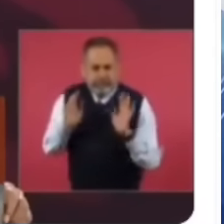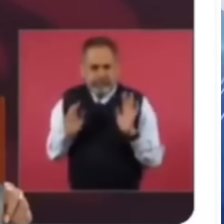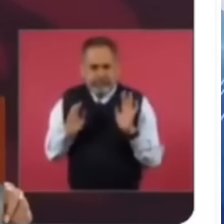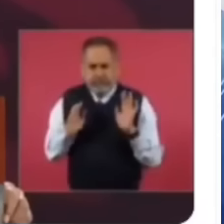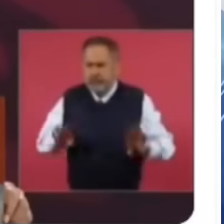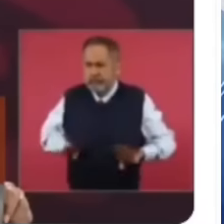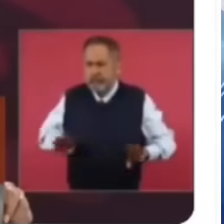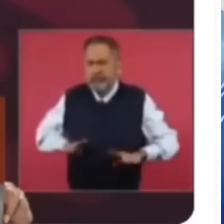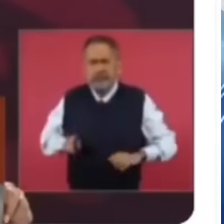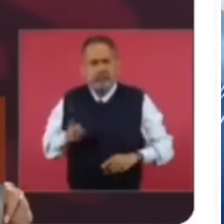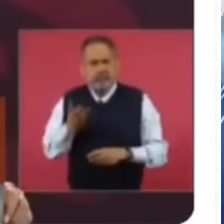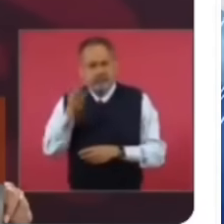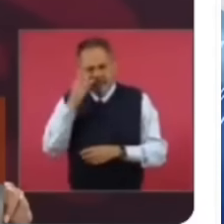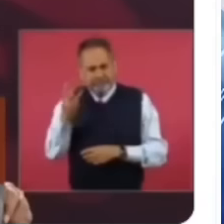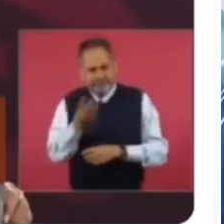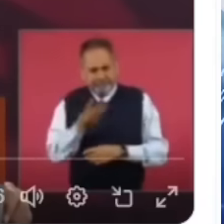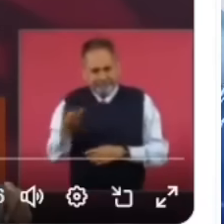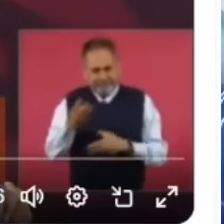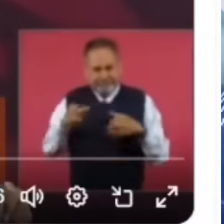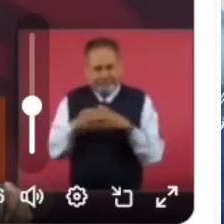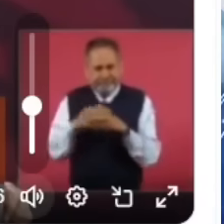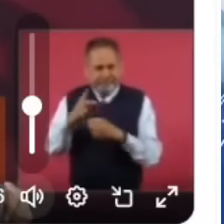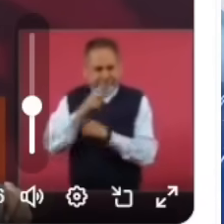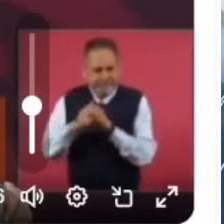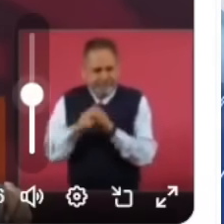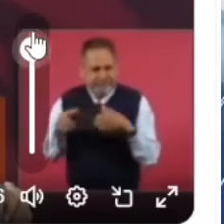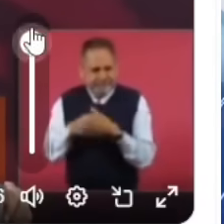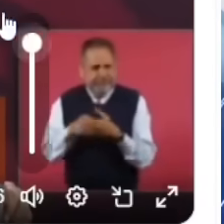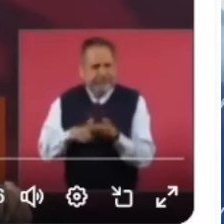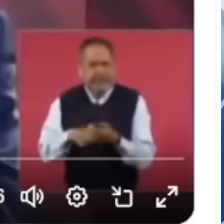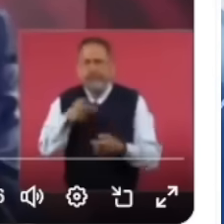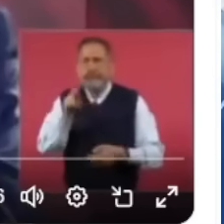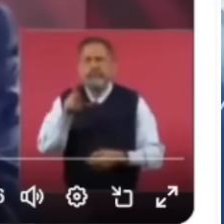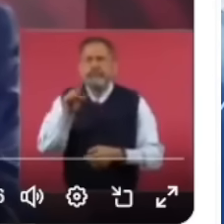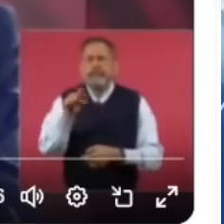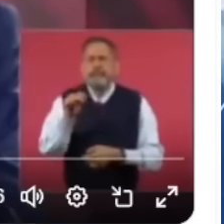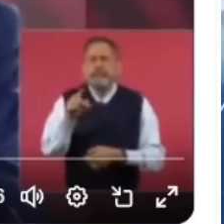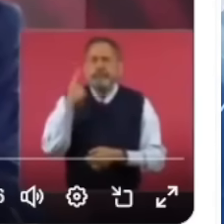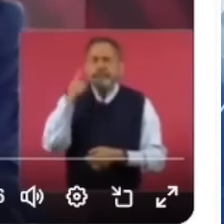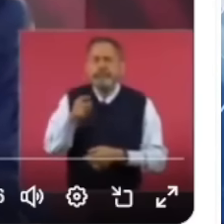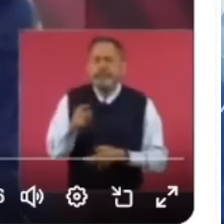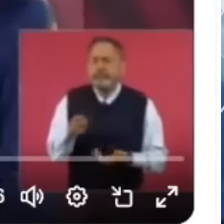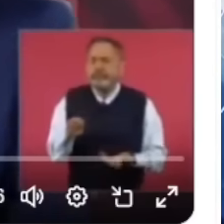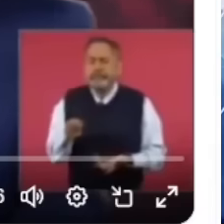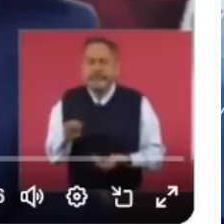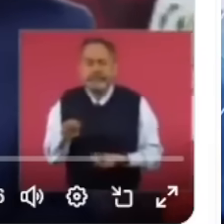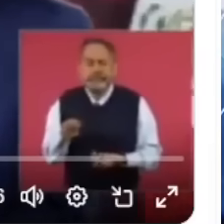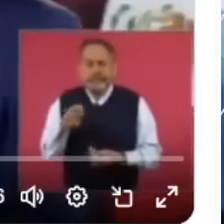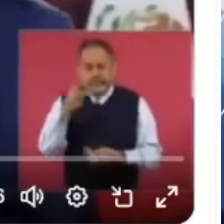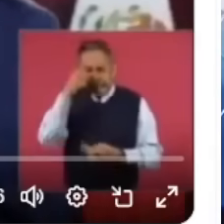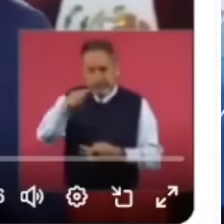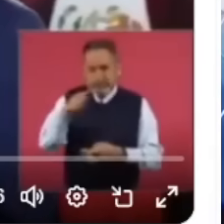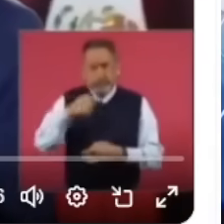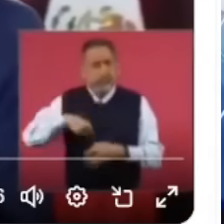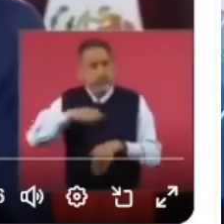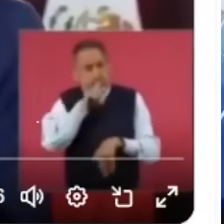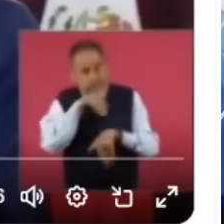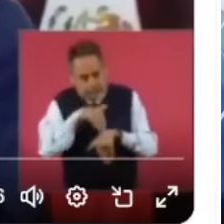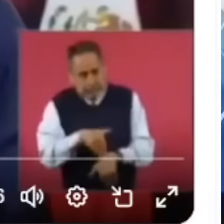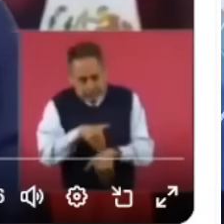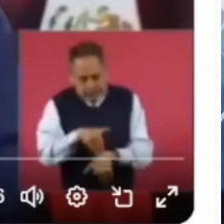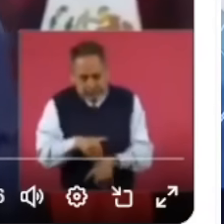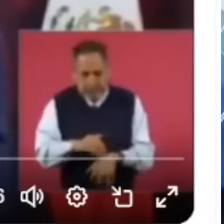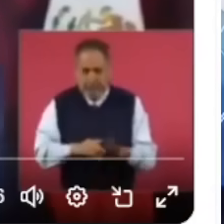conviene a las dos naciones pero no es para que México se